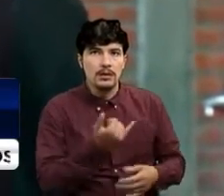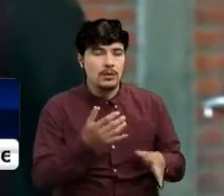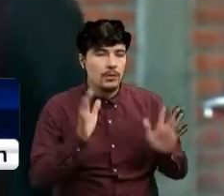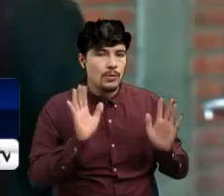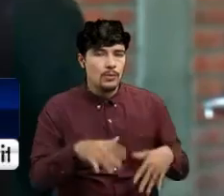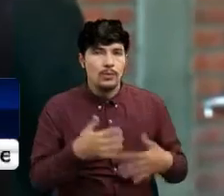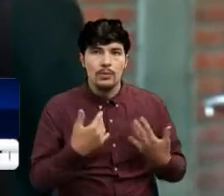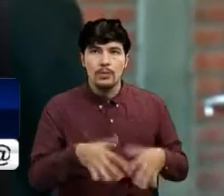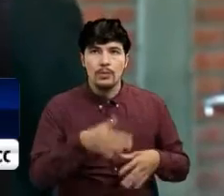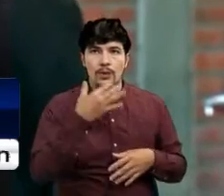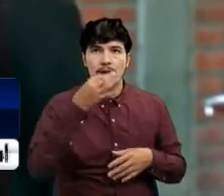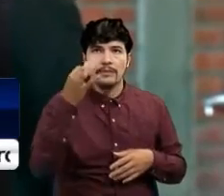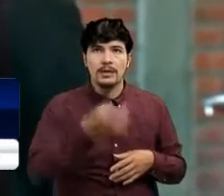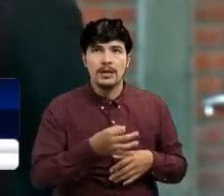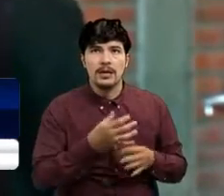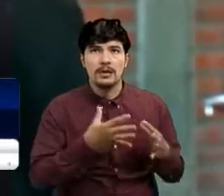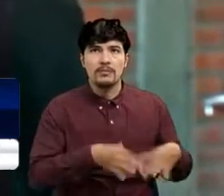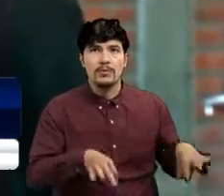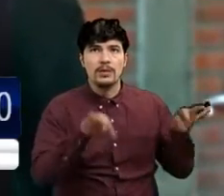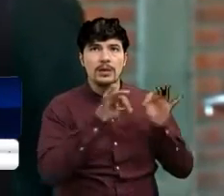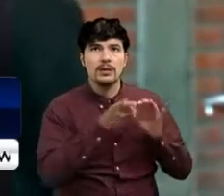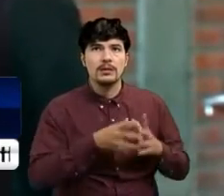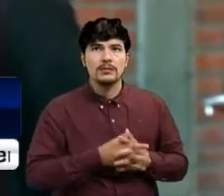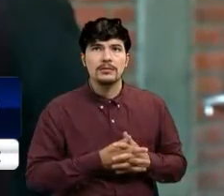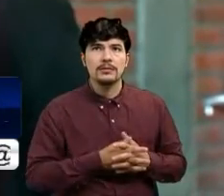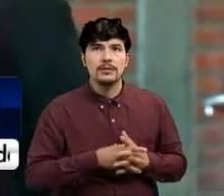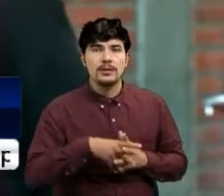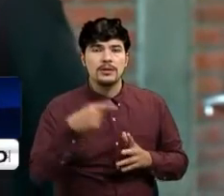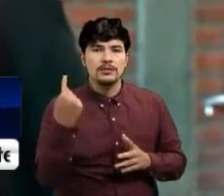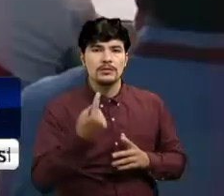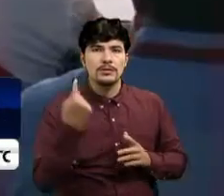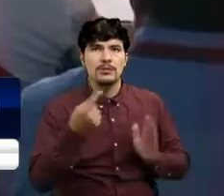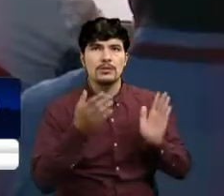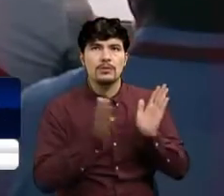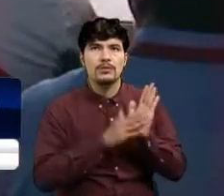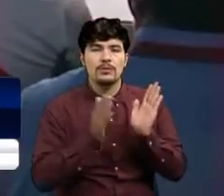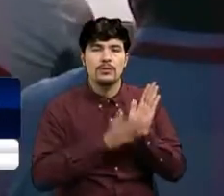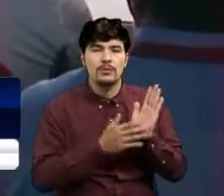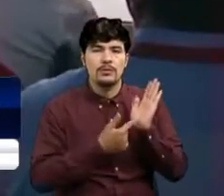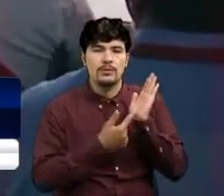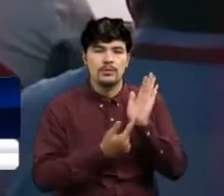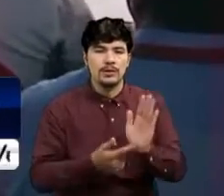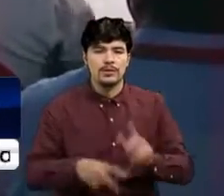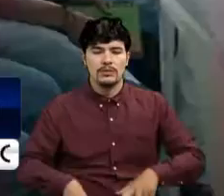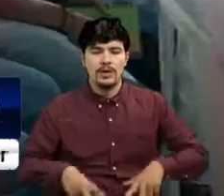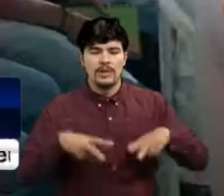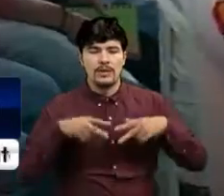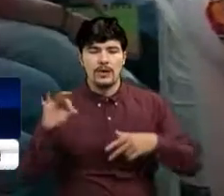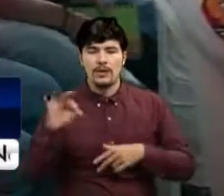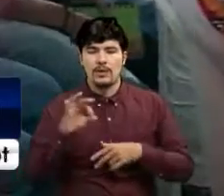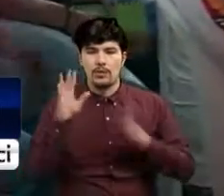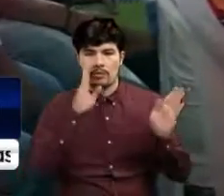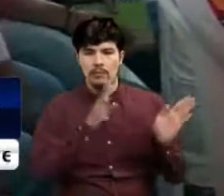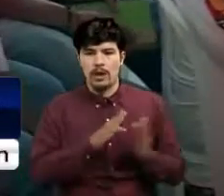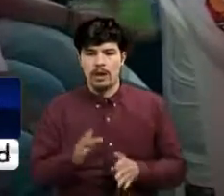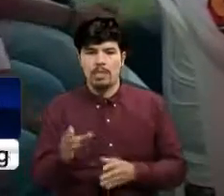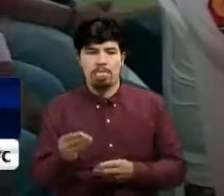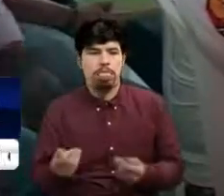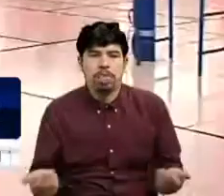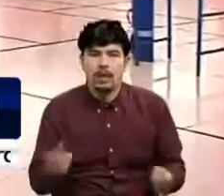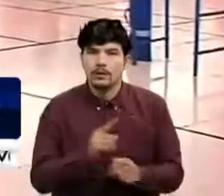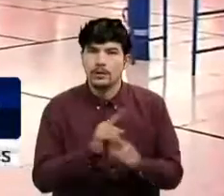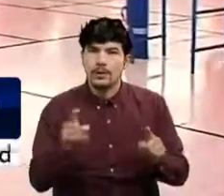que es primordial no sólo presentar una hoja de vida o un plan frío no tienes que